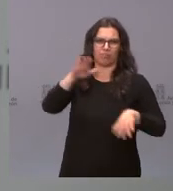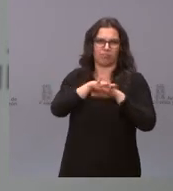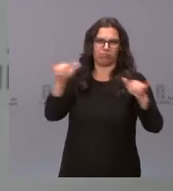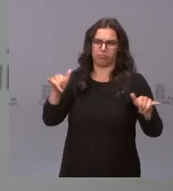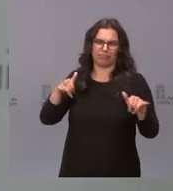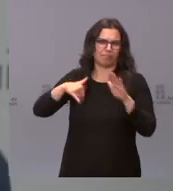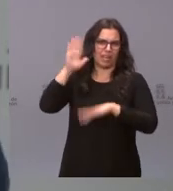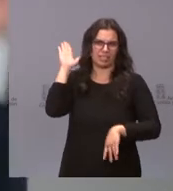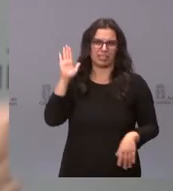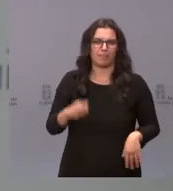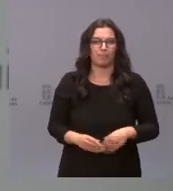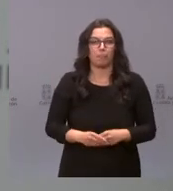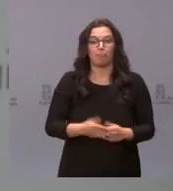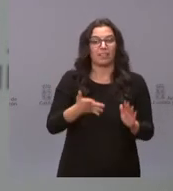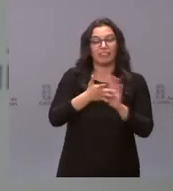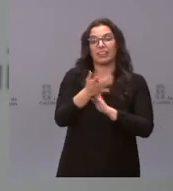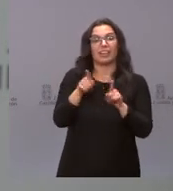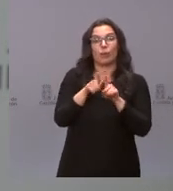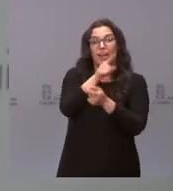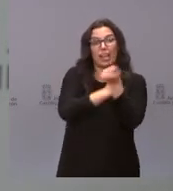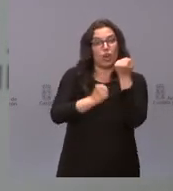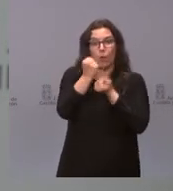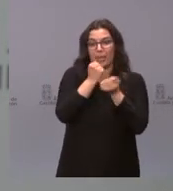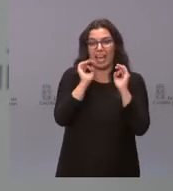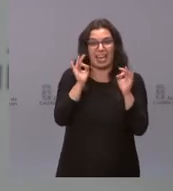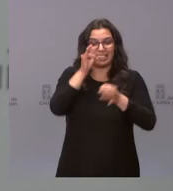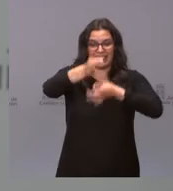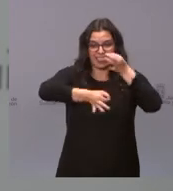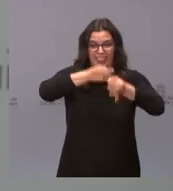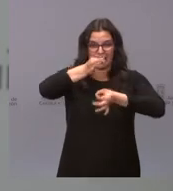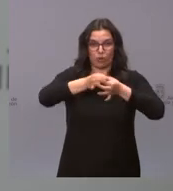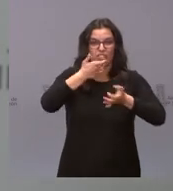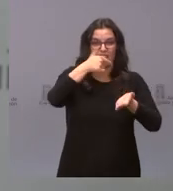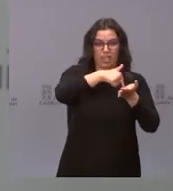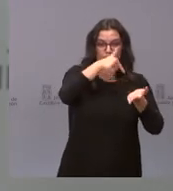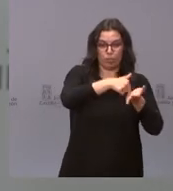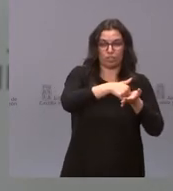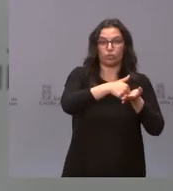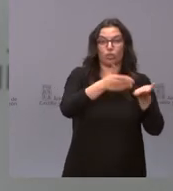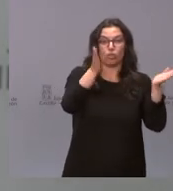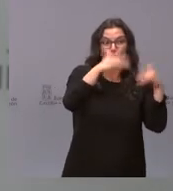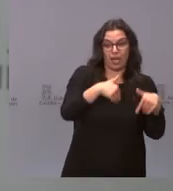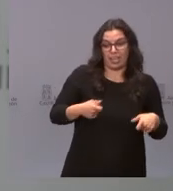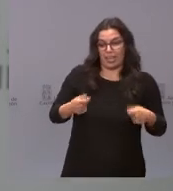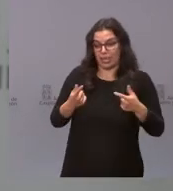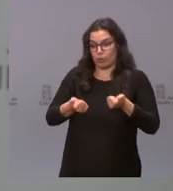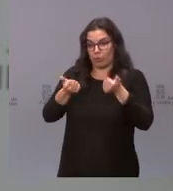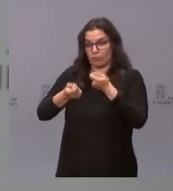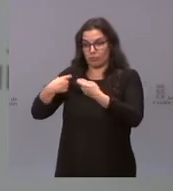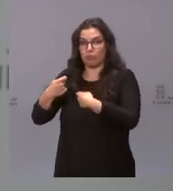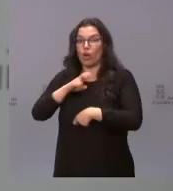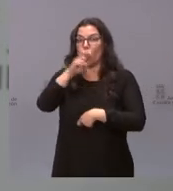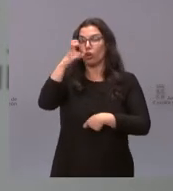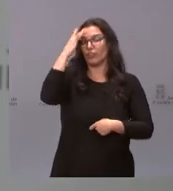más dinero círculo virtuoso de la economía el modelo del partido socialista y otras fuerzas de izquierdas es subir los